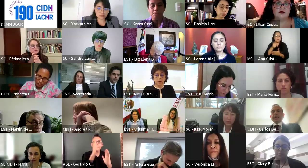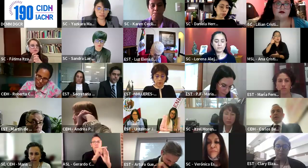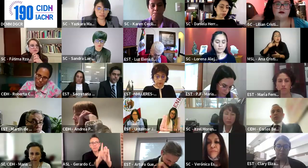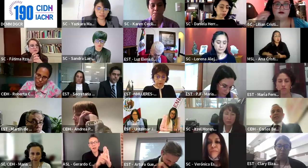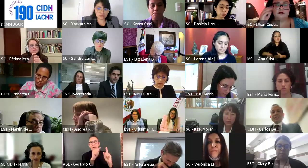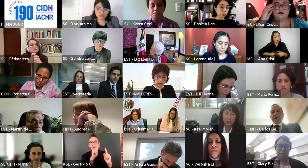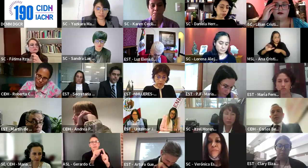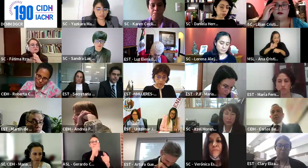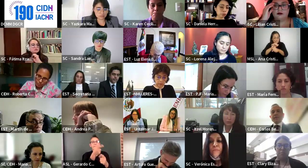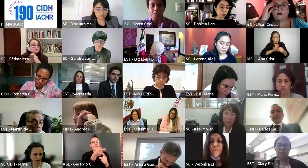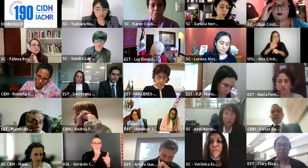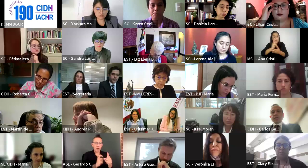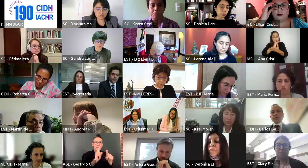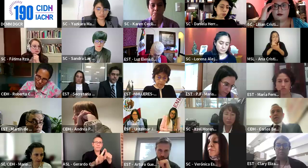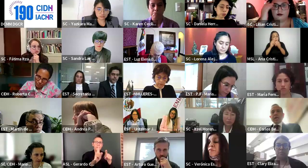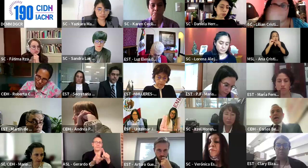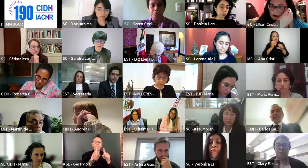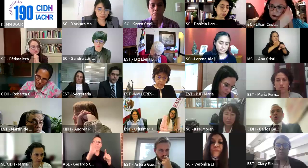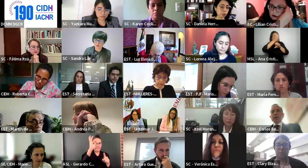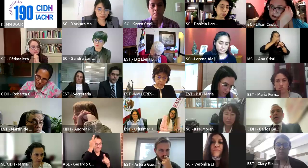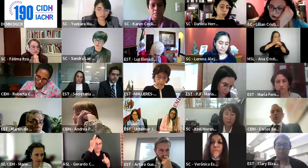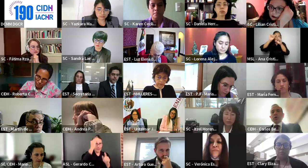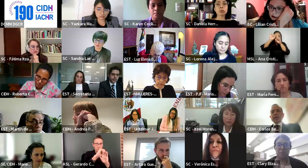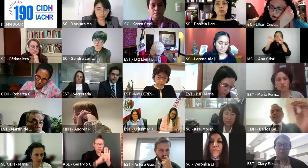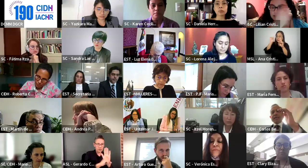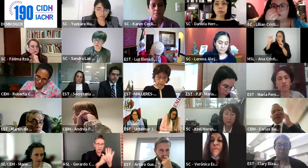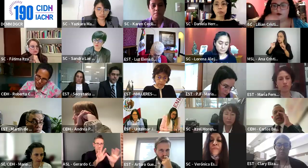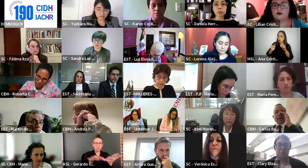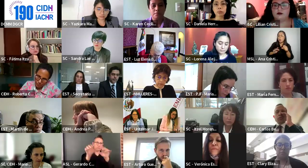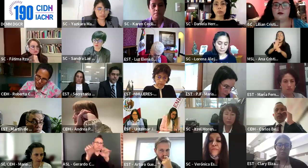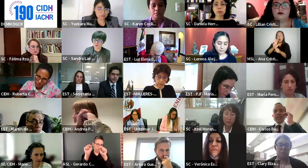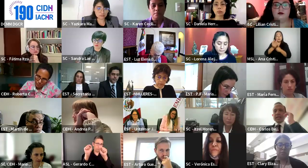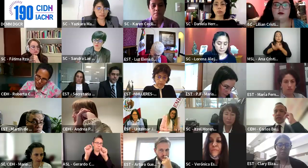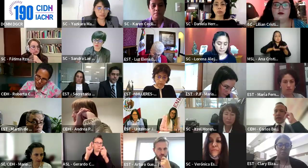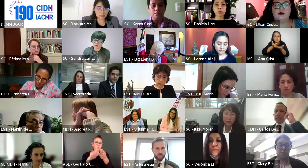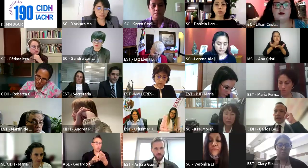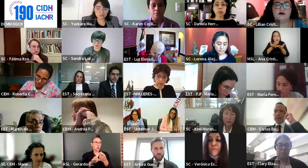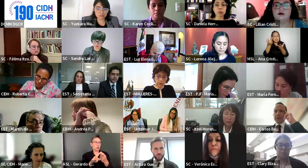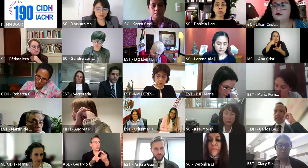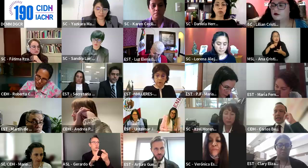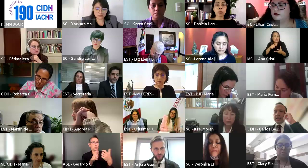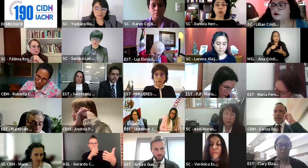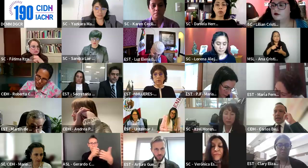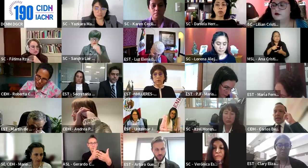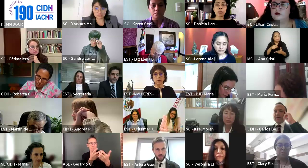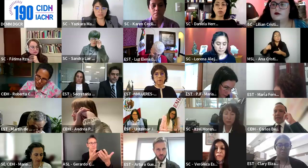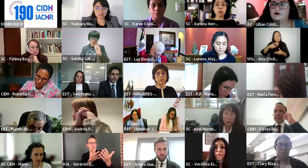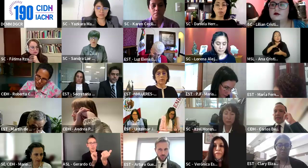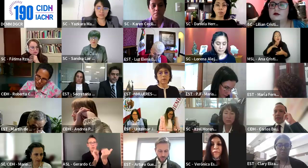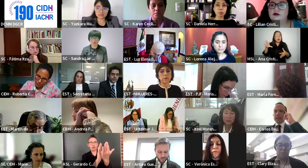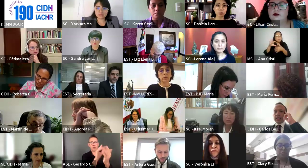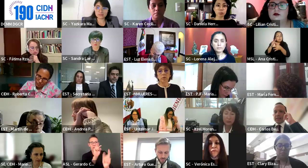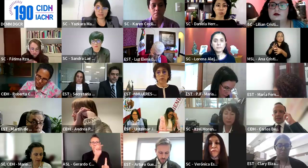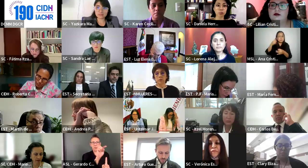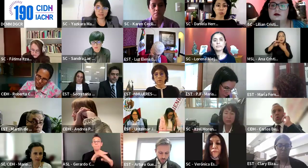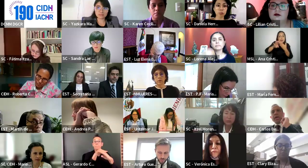también los estados federados han tomado en materia de ajustes razonables para prevenir el